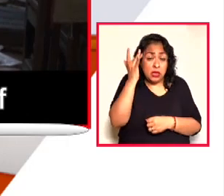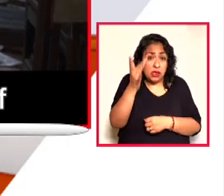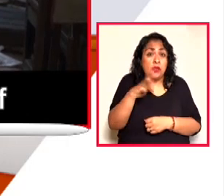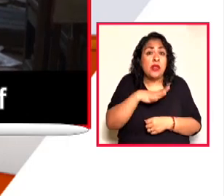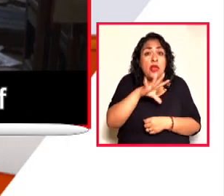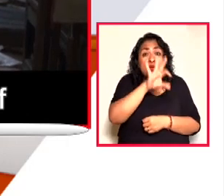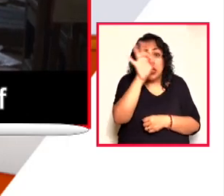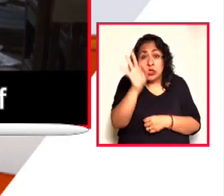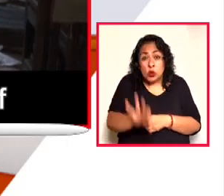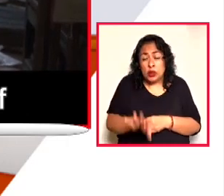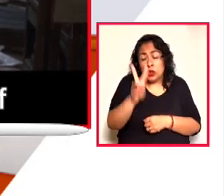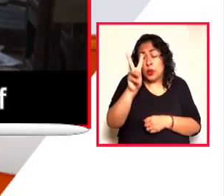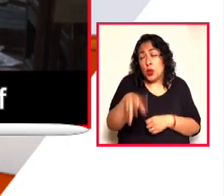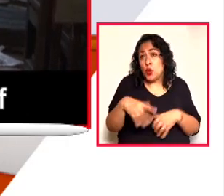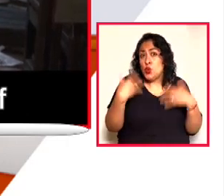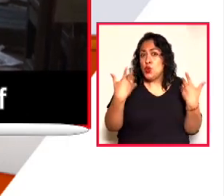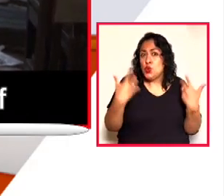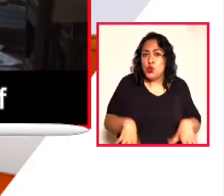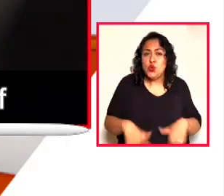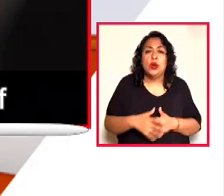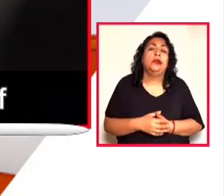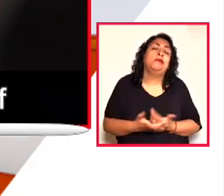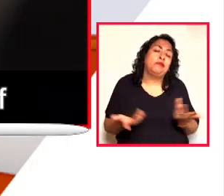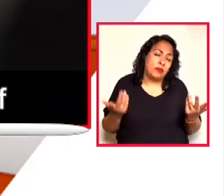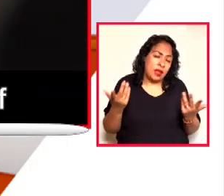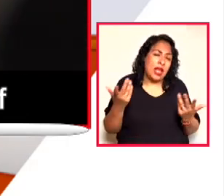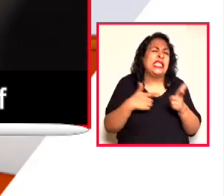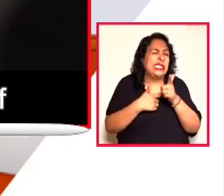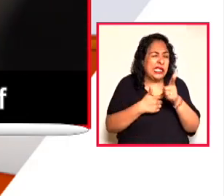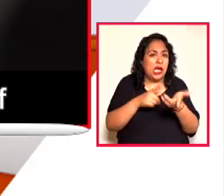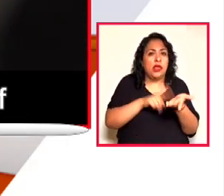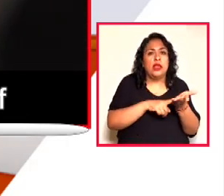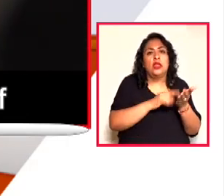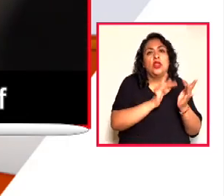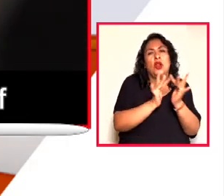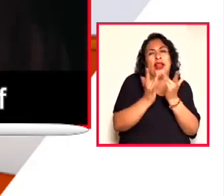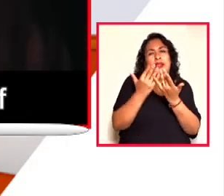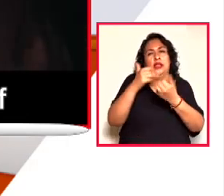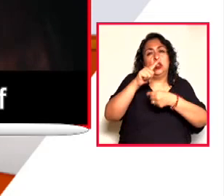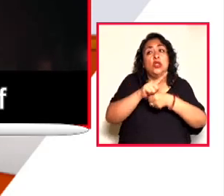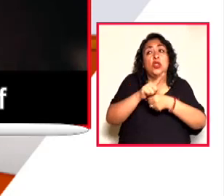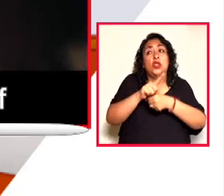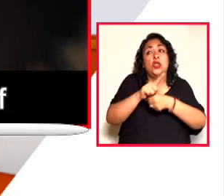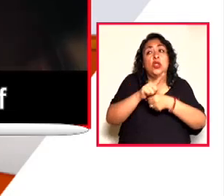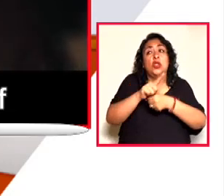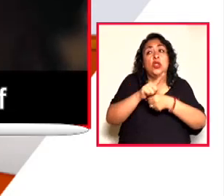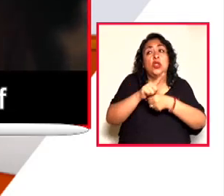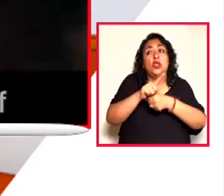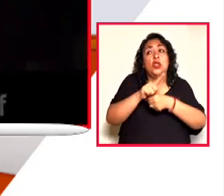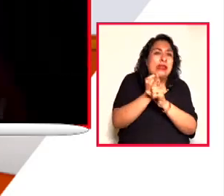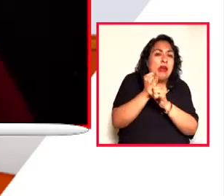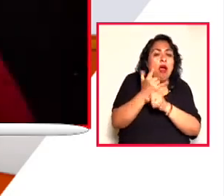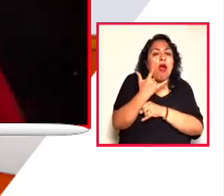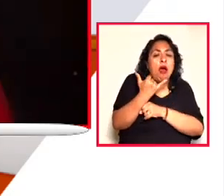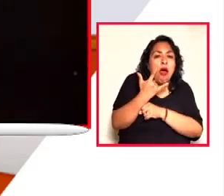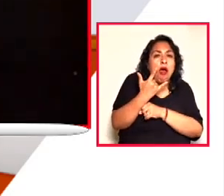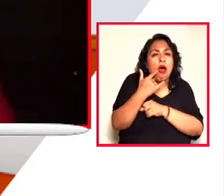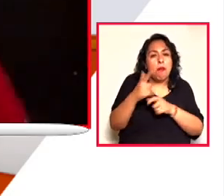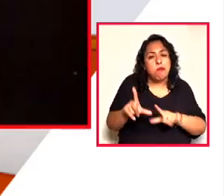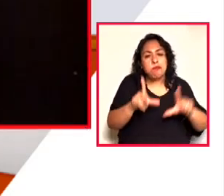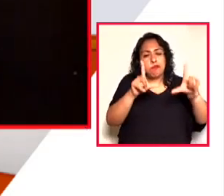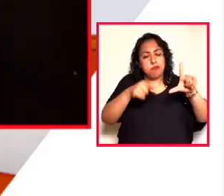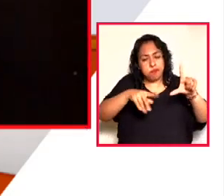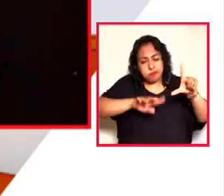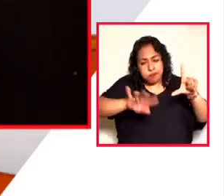en verdad increíbles. Entonces, síganos por redes sociales, estén muy atentos, visiten la página, déjense